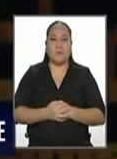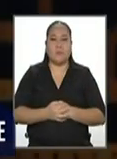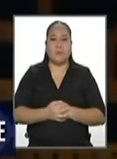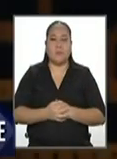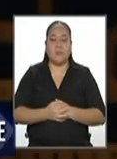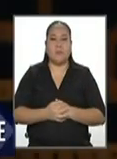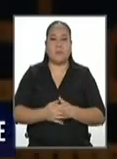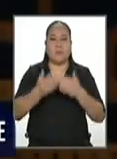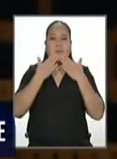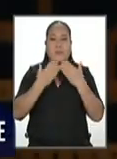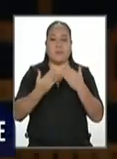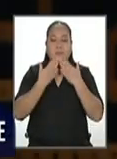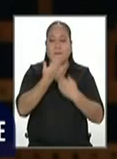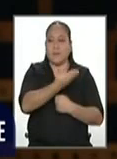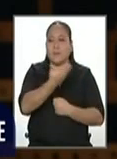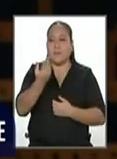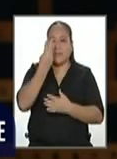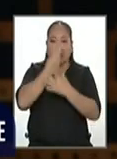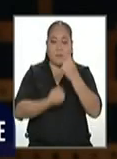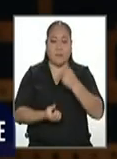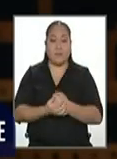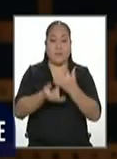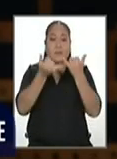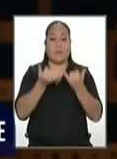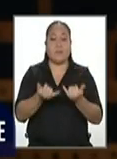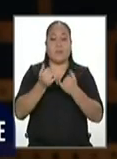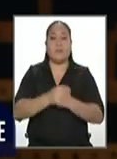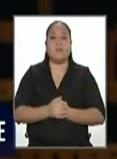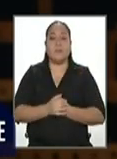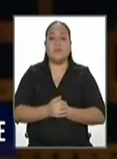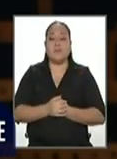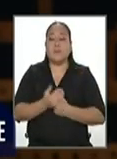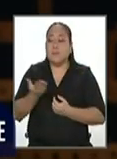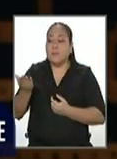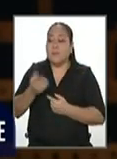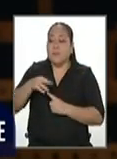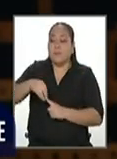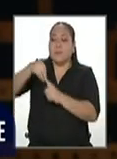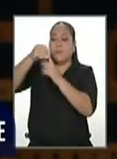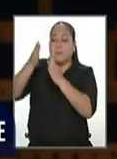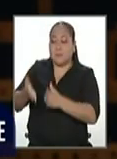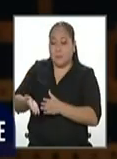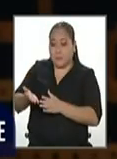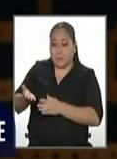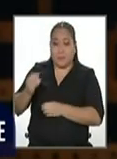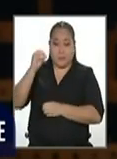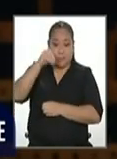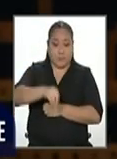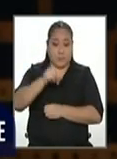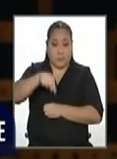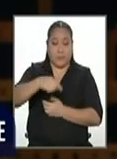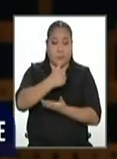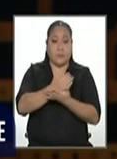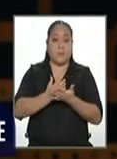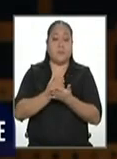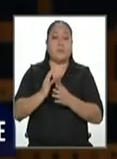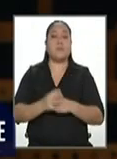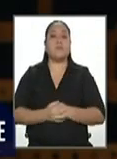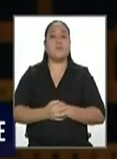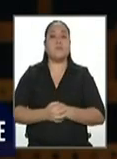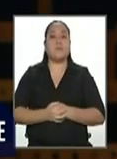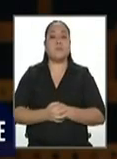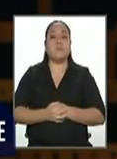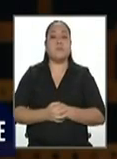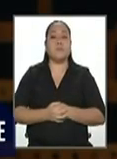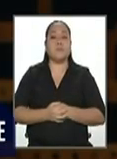Muchas gracias a ambos y ahora damos pase a la pregunta de la especialista designada para este bloque. Para